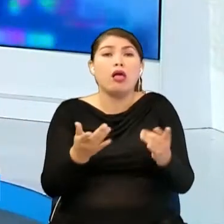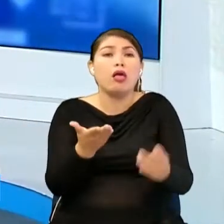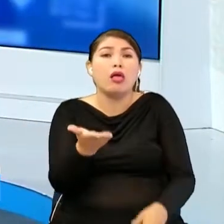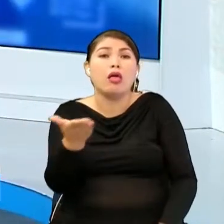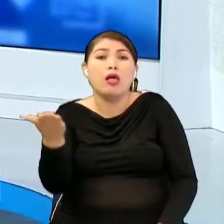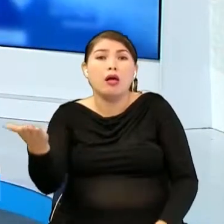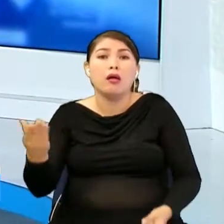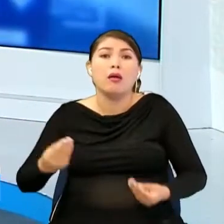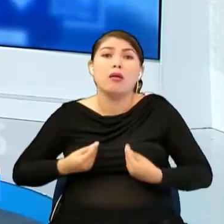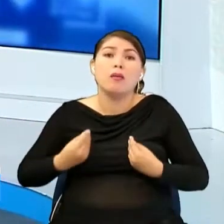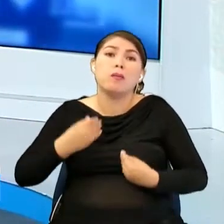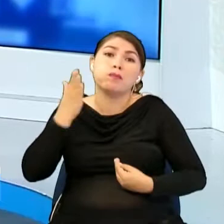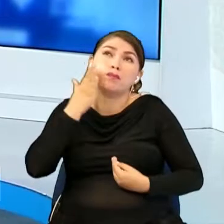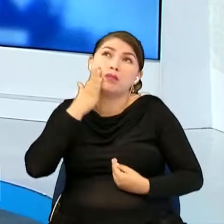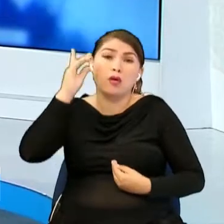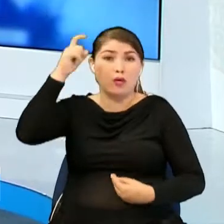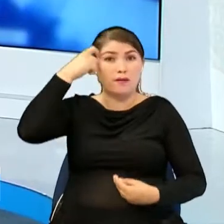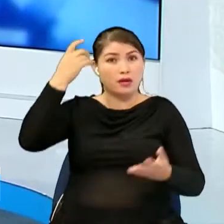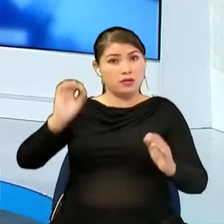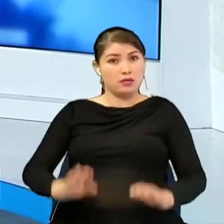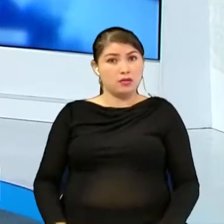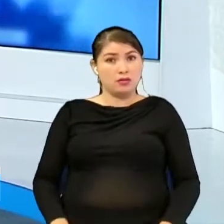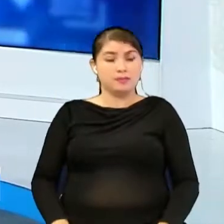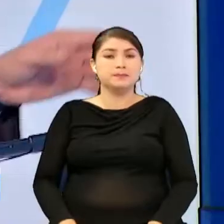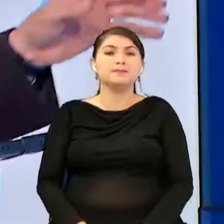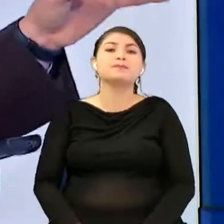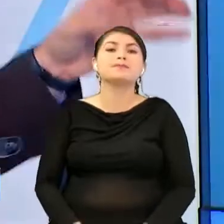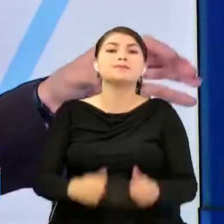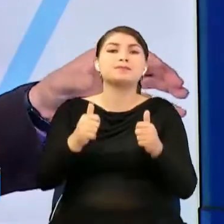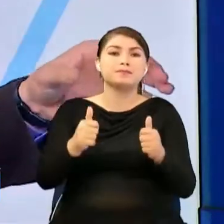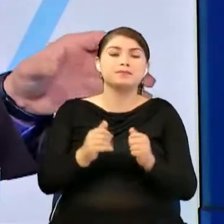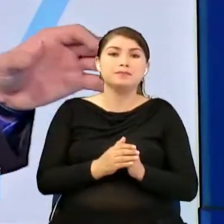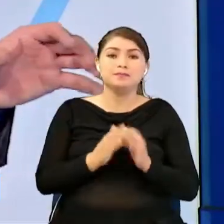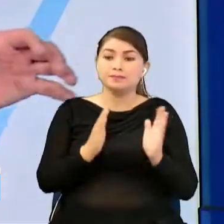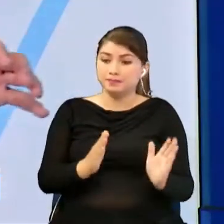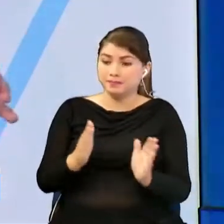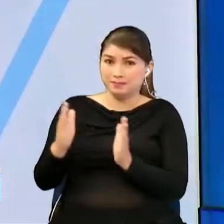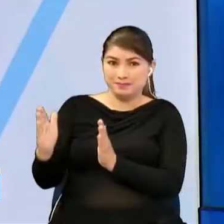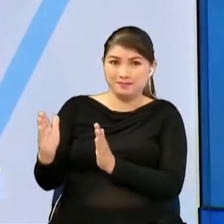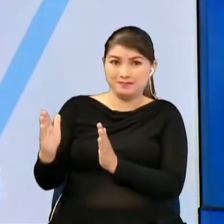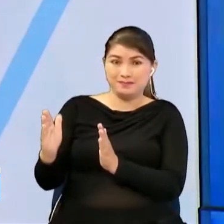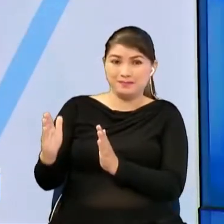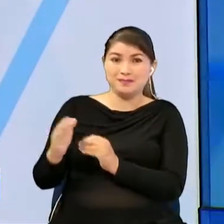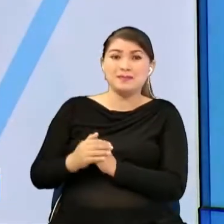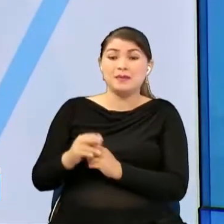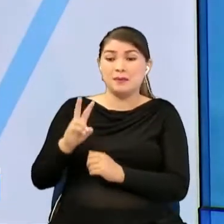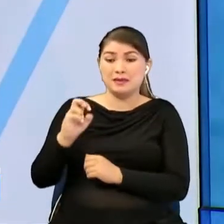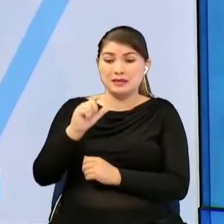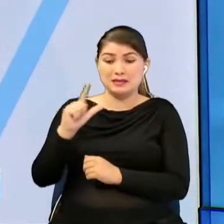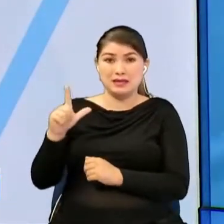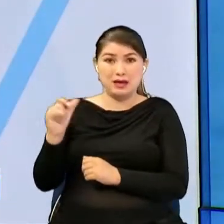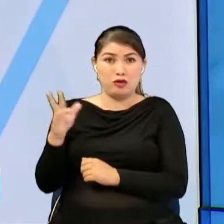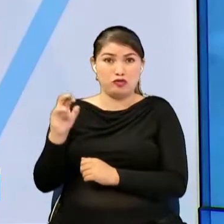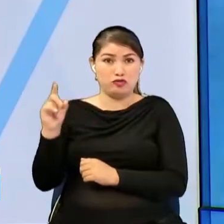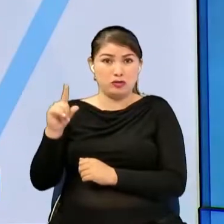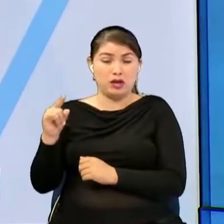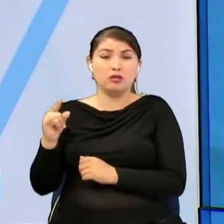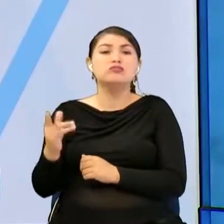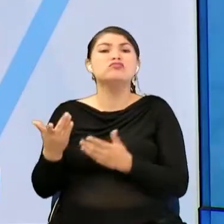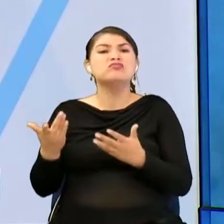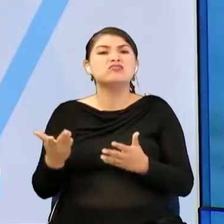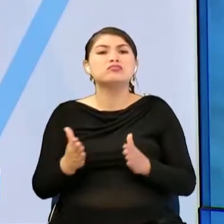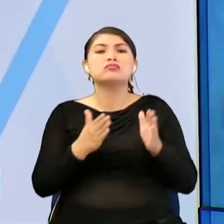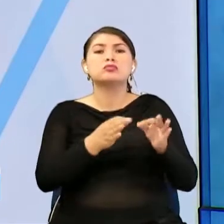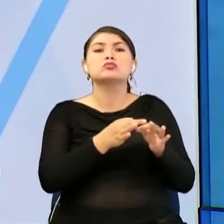a vivir de nuestro gobierno. Muy bien, y de allí del sector de la zona de frontera en Villa del Rosario, en el sector de la parada, nos trasladamos